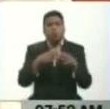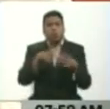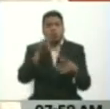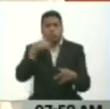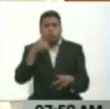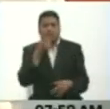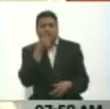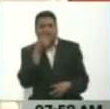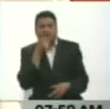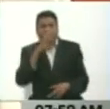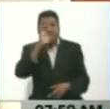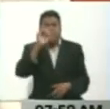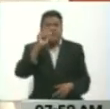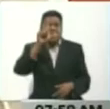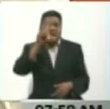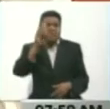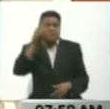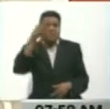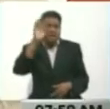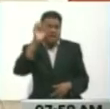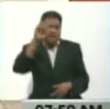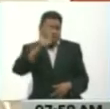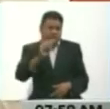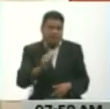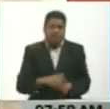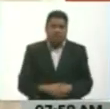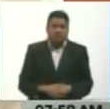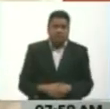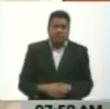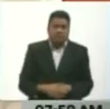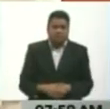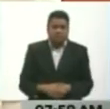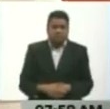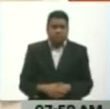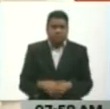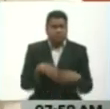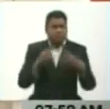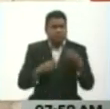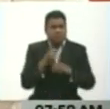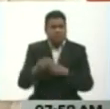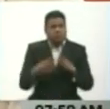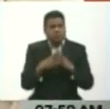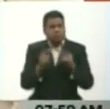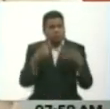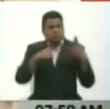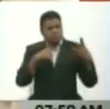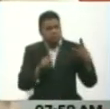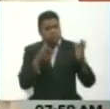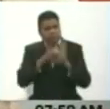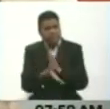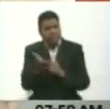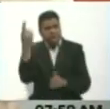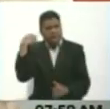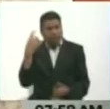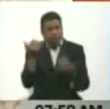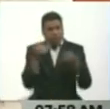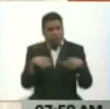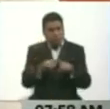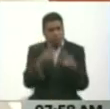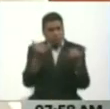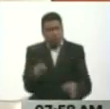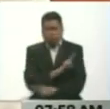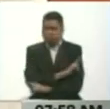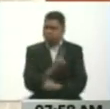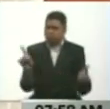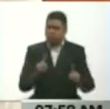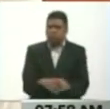casi todo el periodo. Y eso implicaba acciones mucho más intervencionistas de las que puede el presidente Nicolás Maduro actuar ahora. ¿Qué